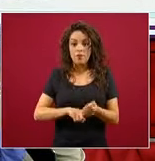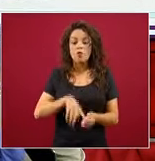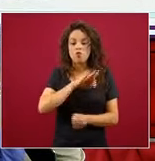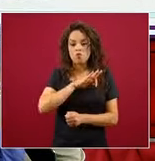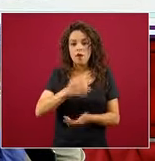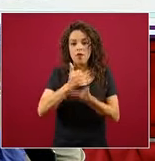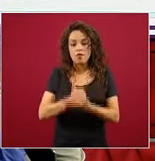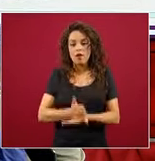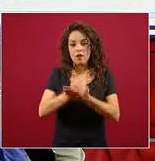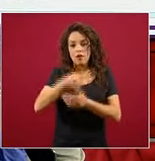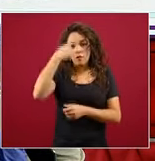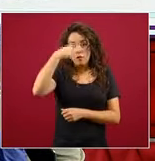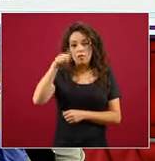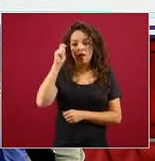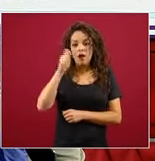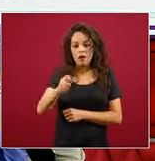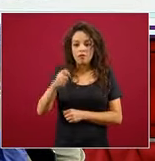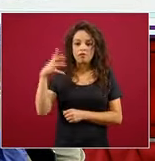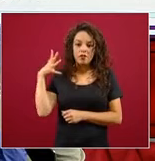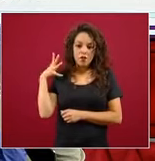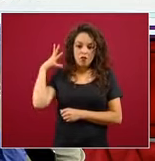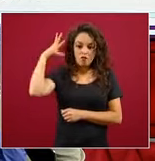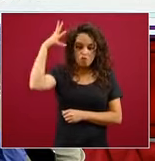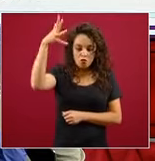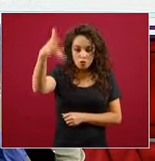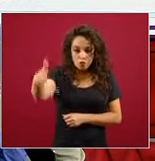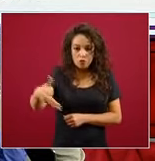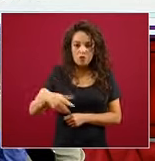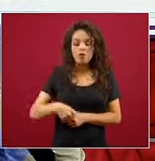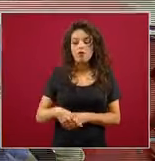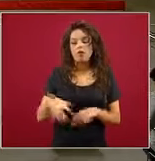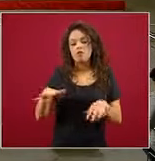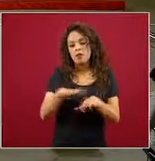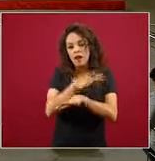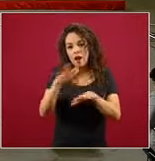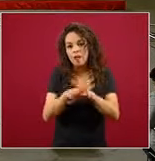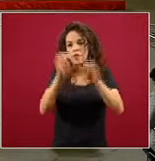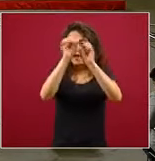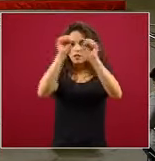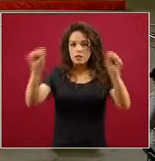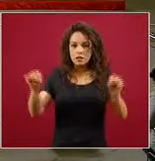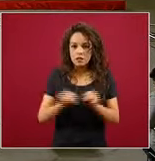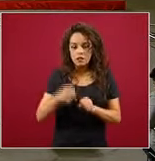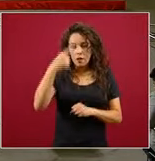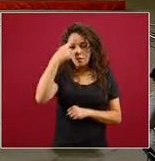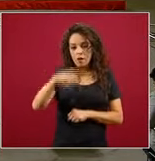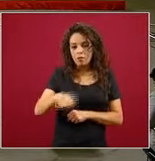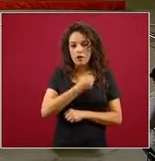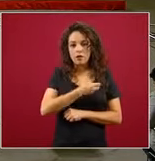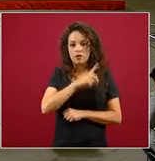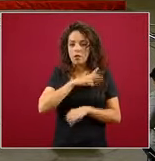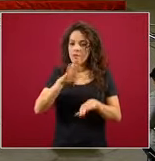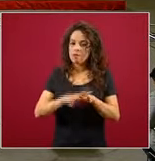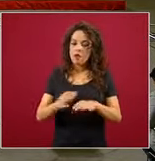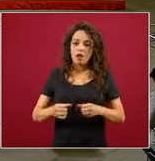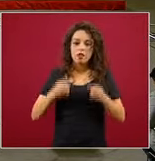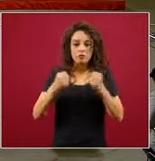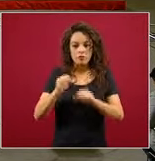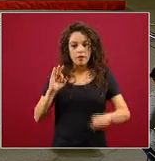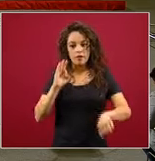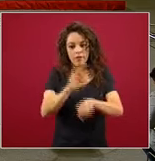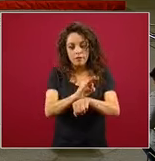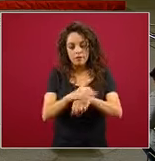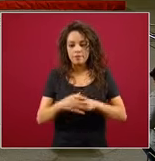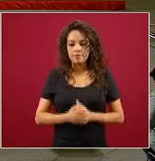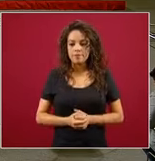ayudar también a tener cada vez un sistema de salud mucho más fortalecido. Entonces, pues muchas gracias,